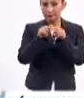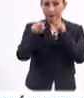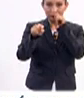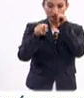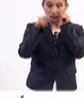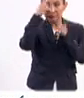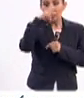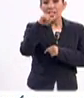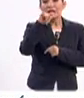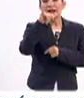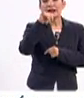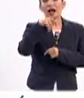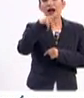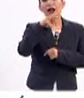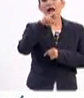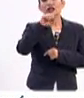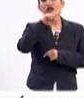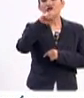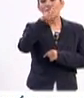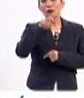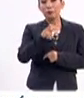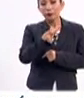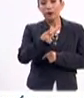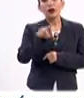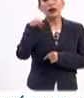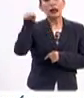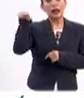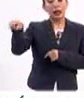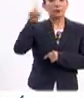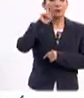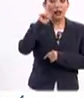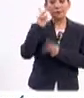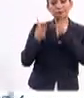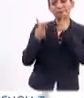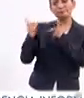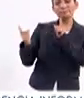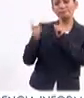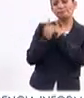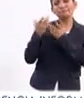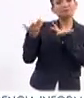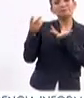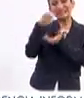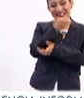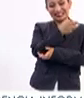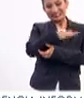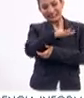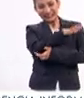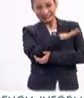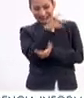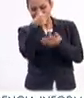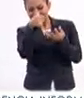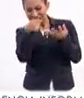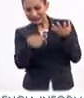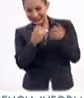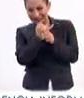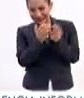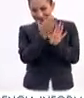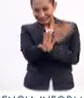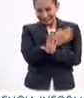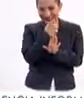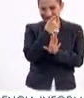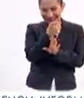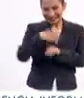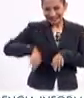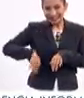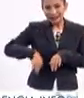de México, Liliana Krasov-Appel. Con ella platicaremos precisamente sobre estos aspectos del reportaje y otros